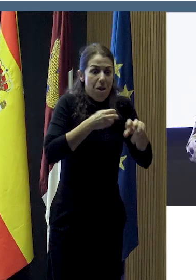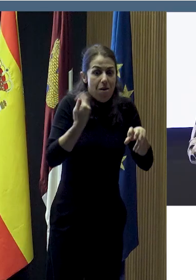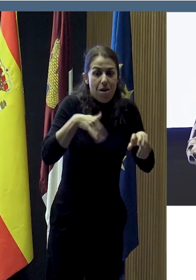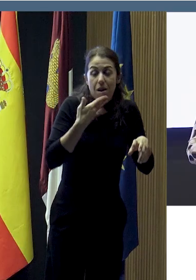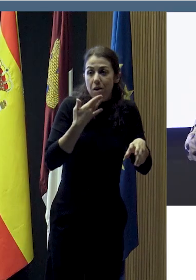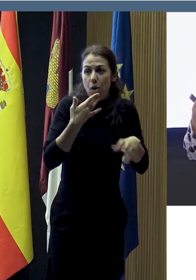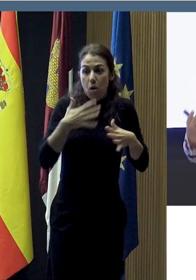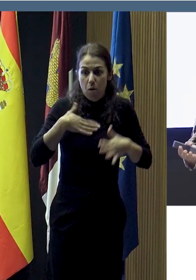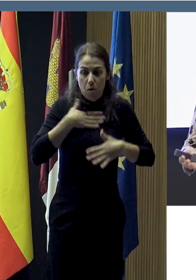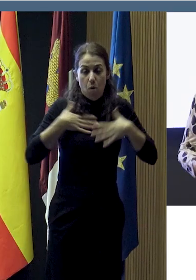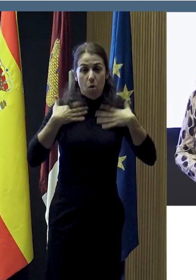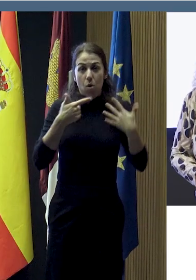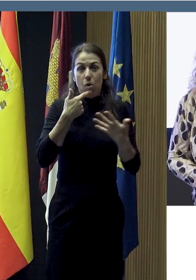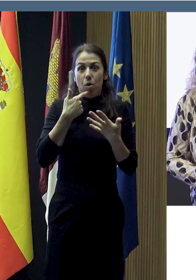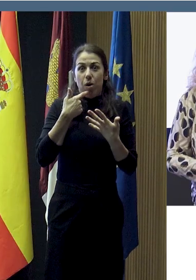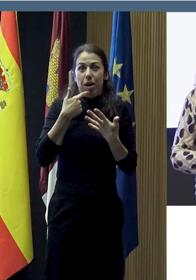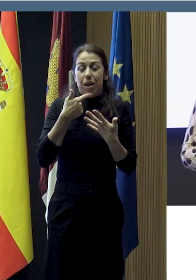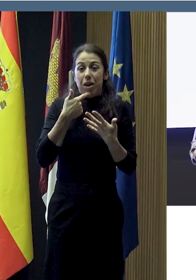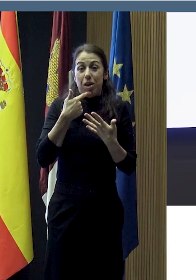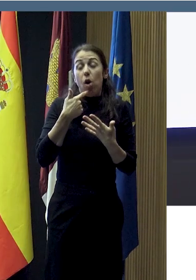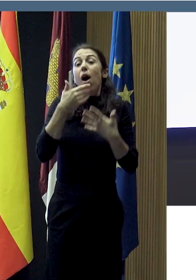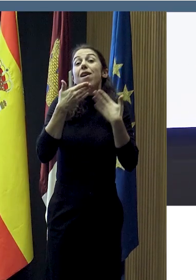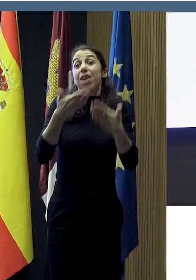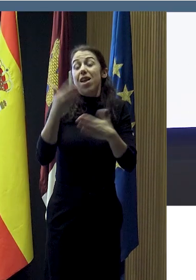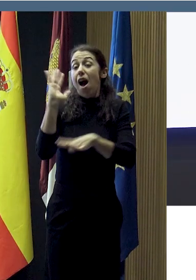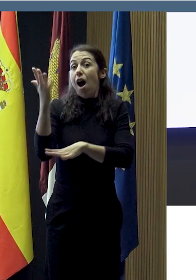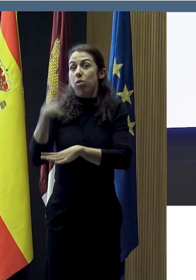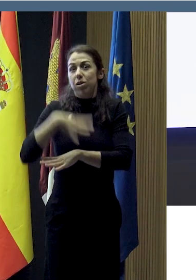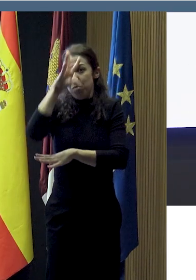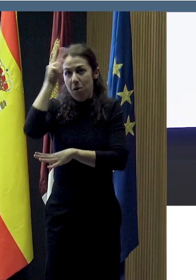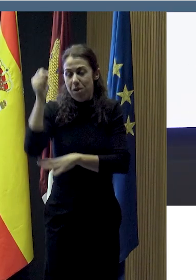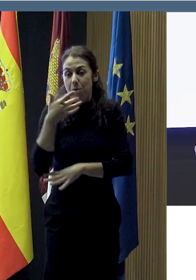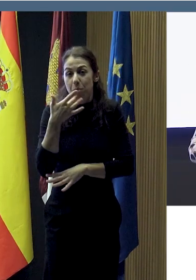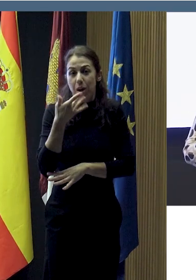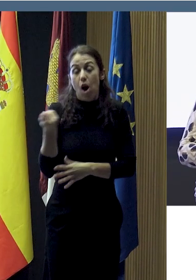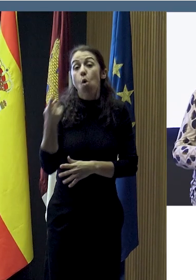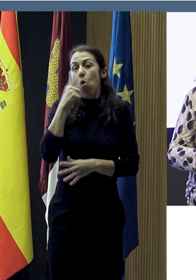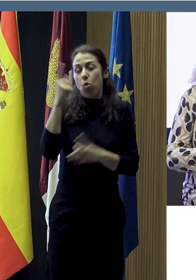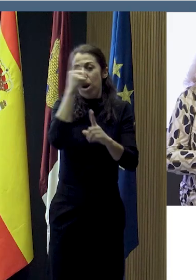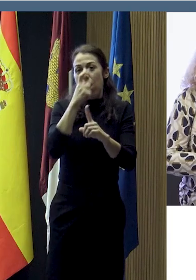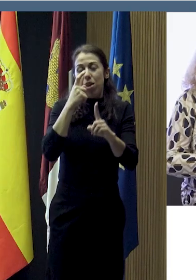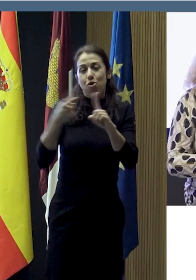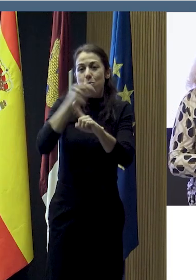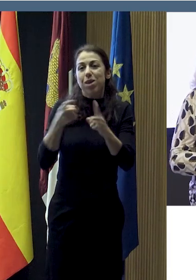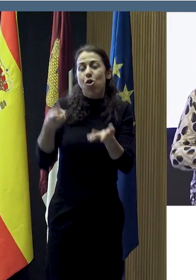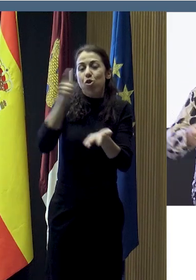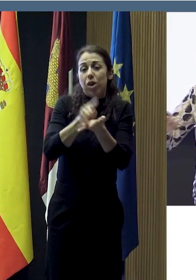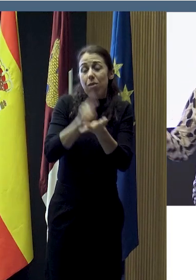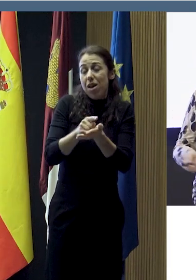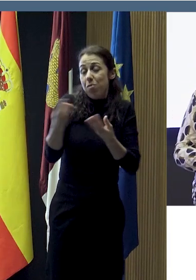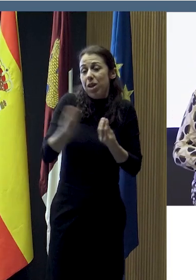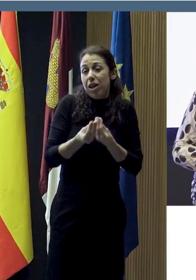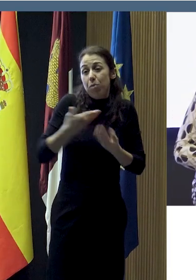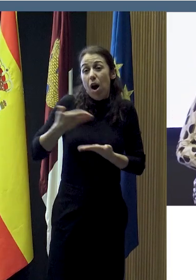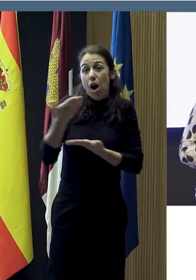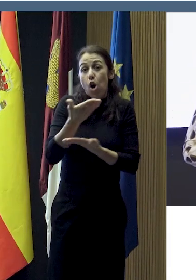empezado abrumando y me he dado las gracias a LUEX por haberme invitado un año más a participar aquí con vosotros y estar aquí con